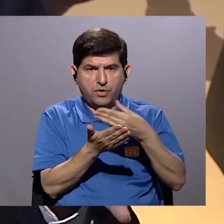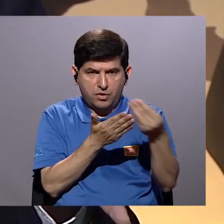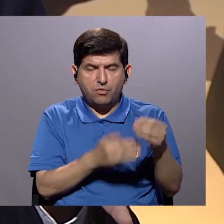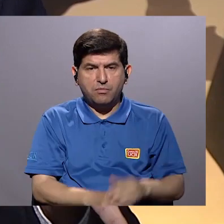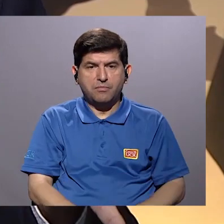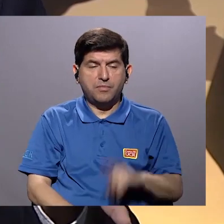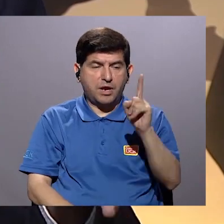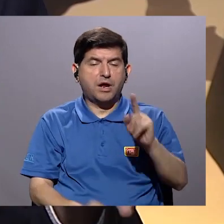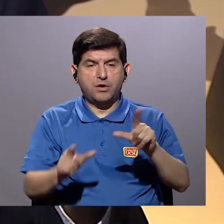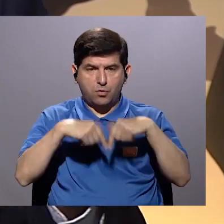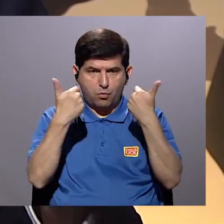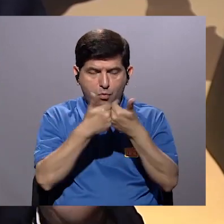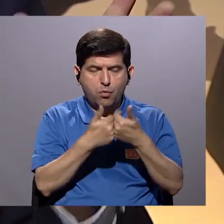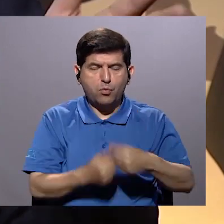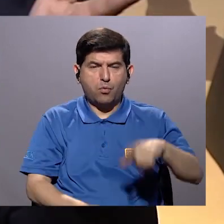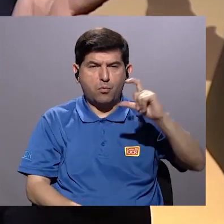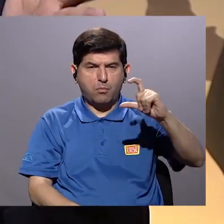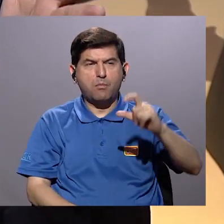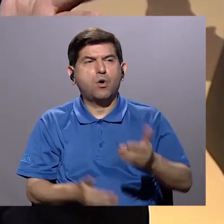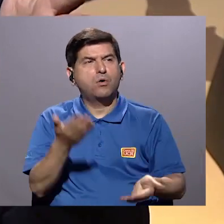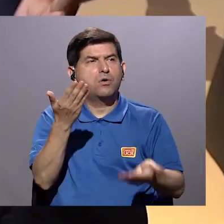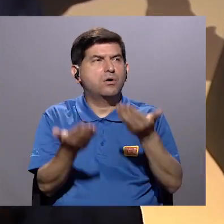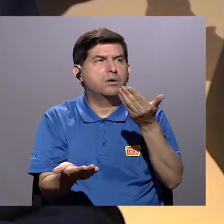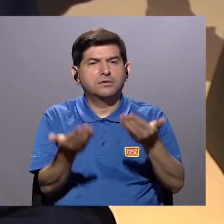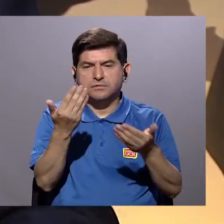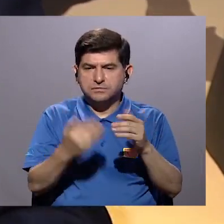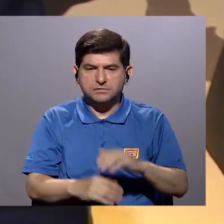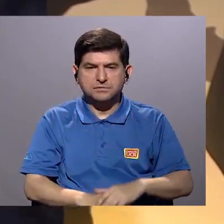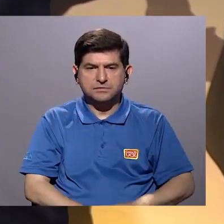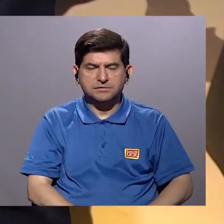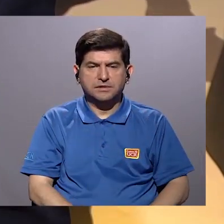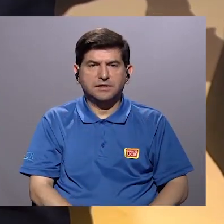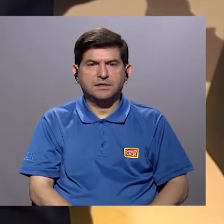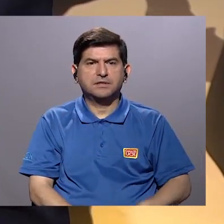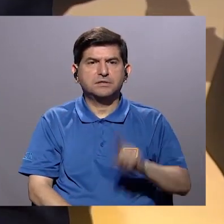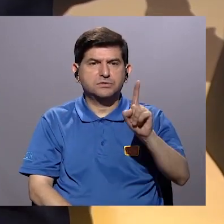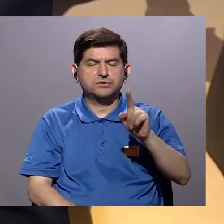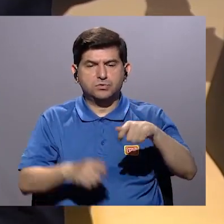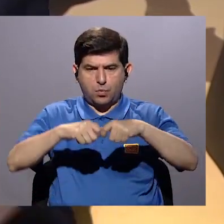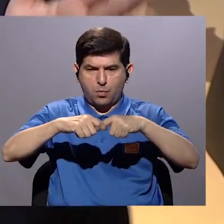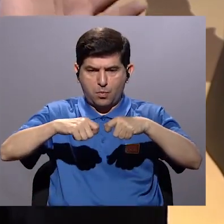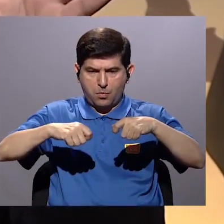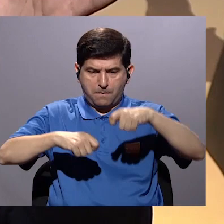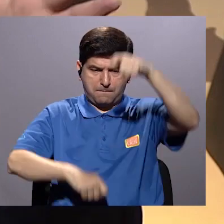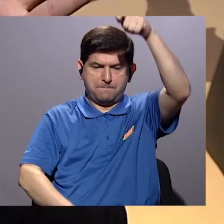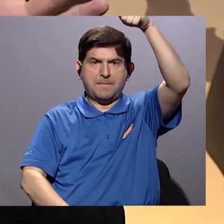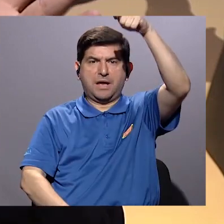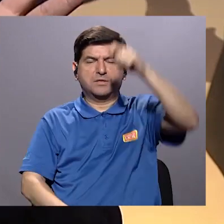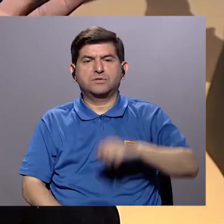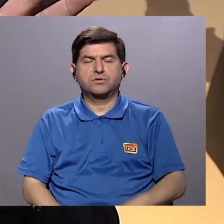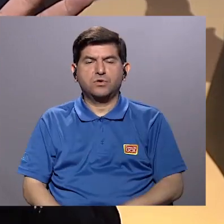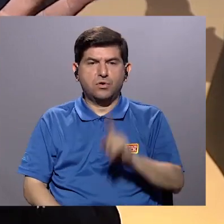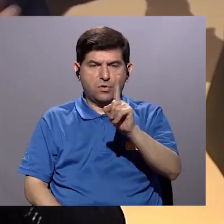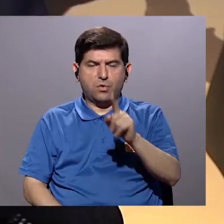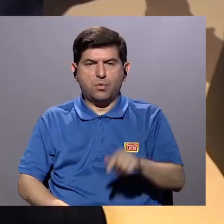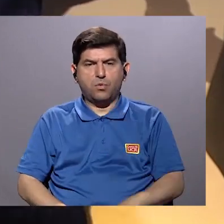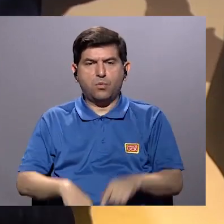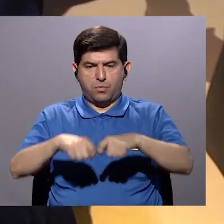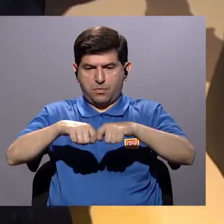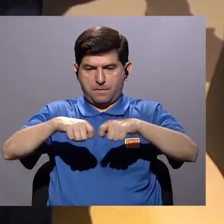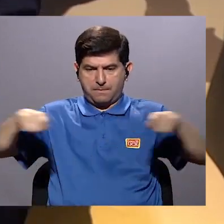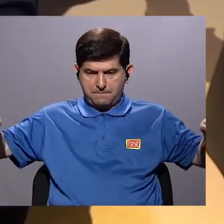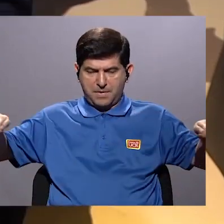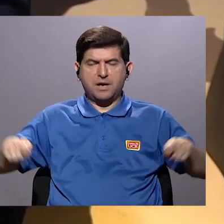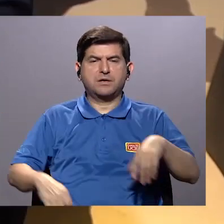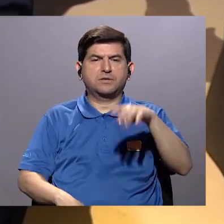banco de baterías que es de alrededor de, digamos, 1 metro, digamos, de alto, 1 metro de ancho y como